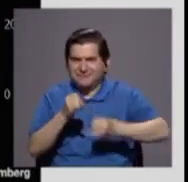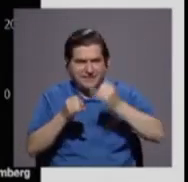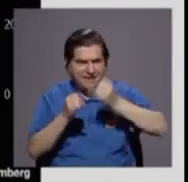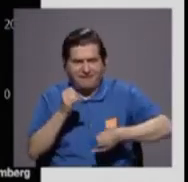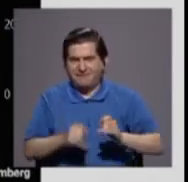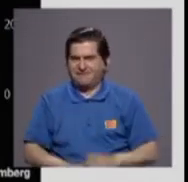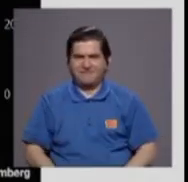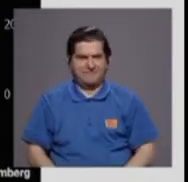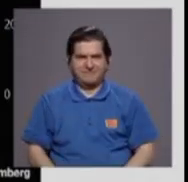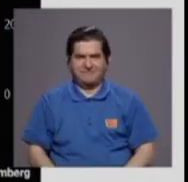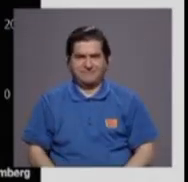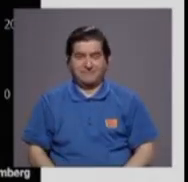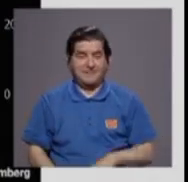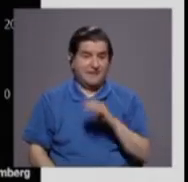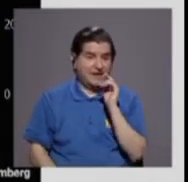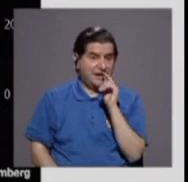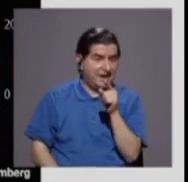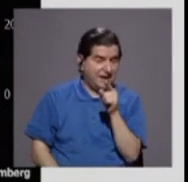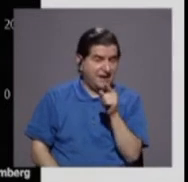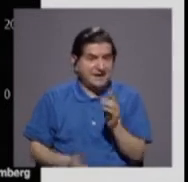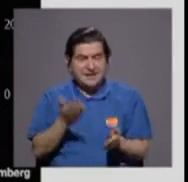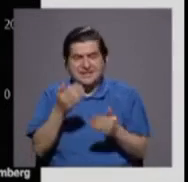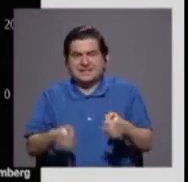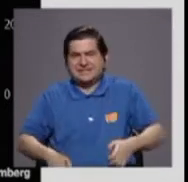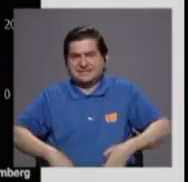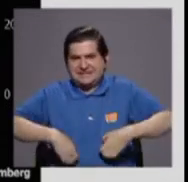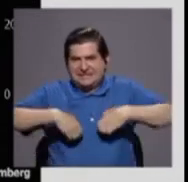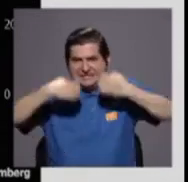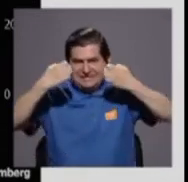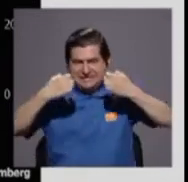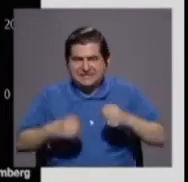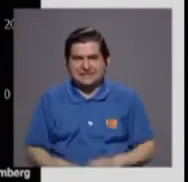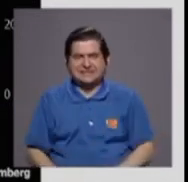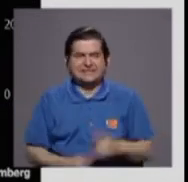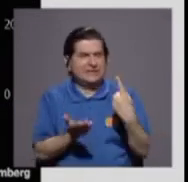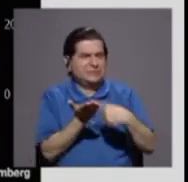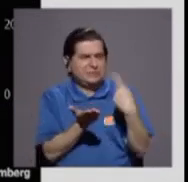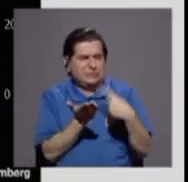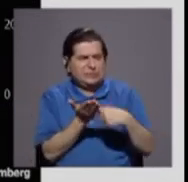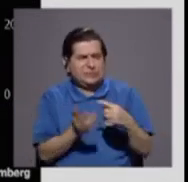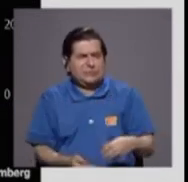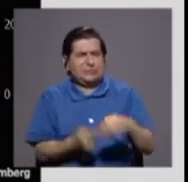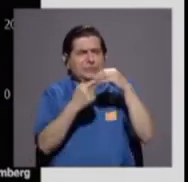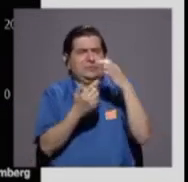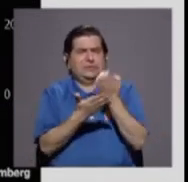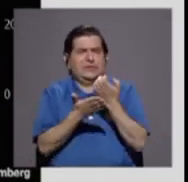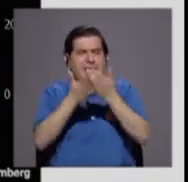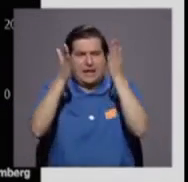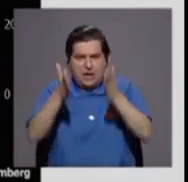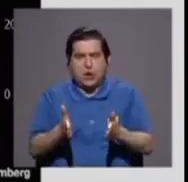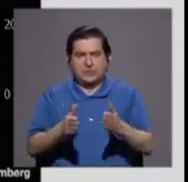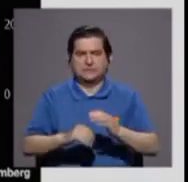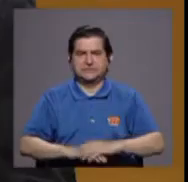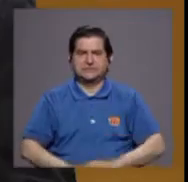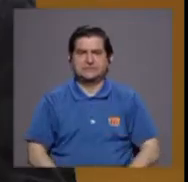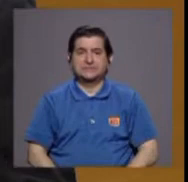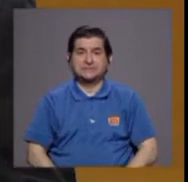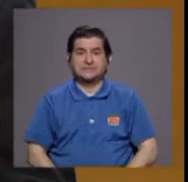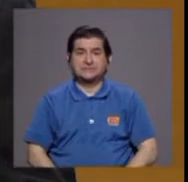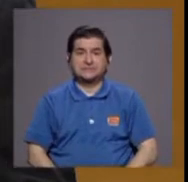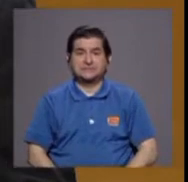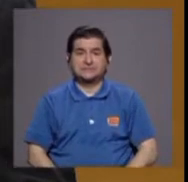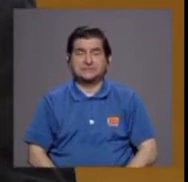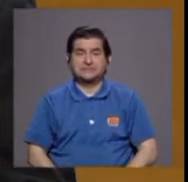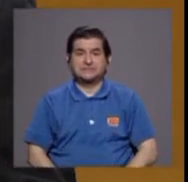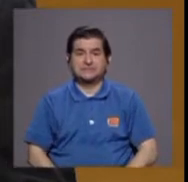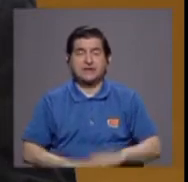Entonces es donde existe el mayor debate entre los economistas, porque ya